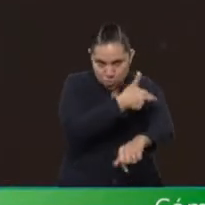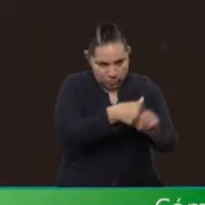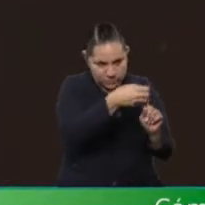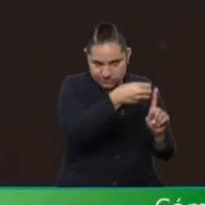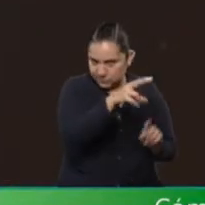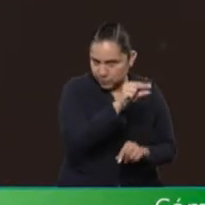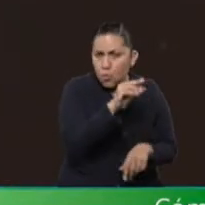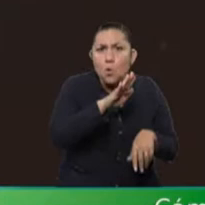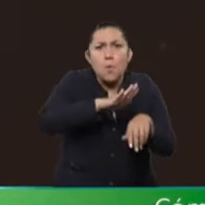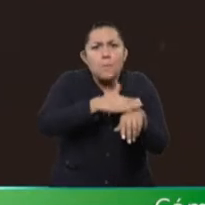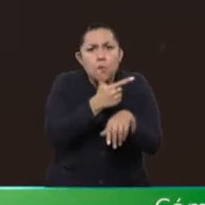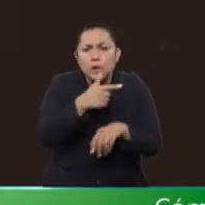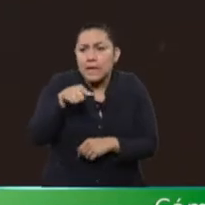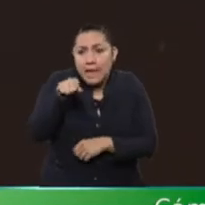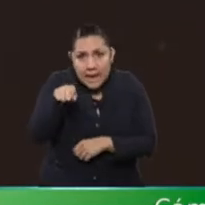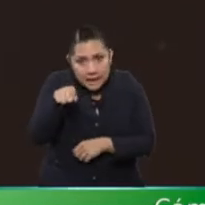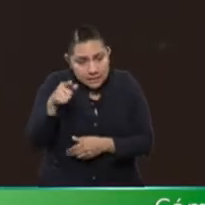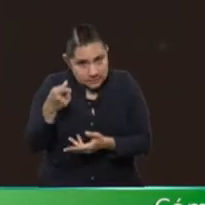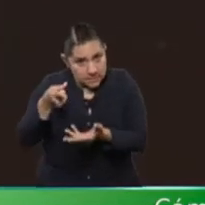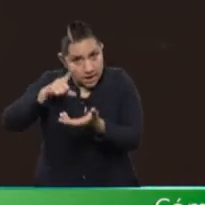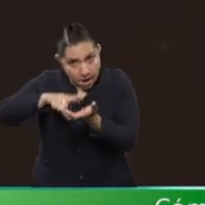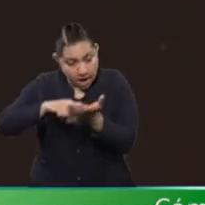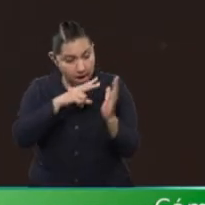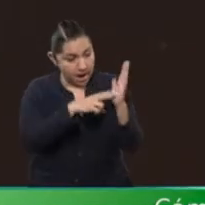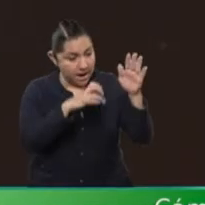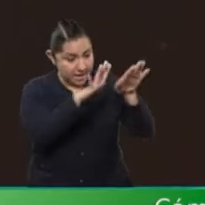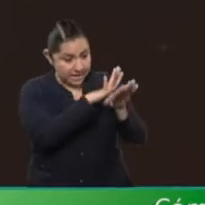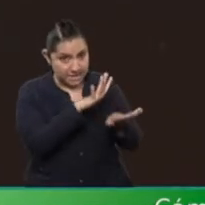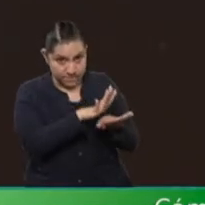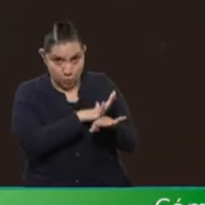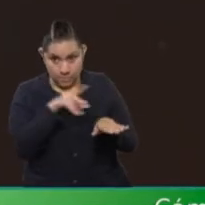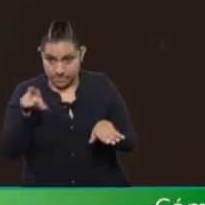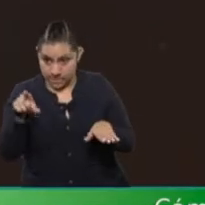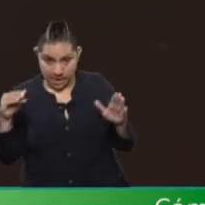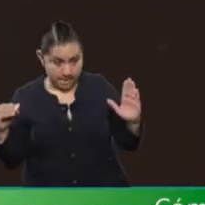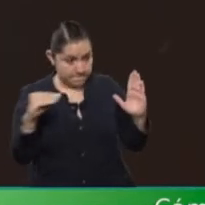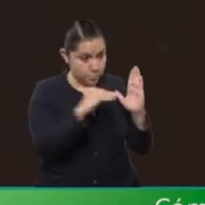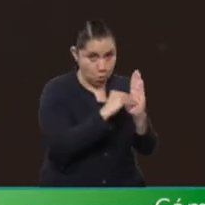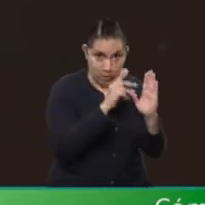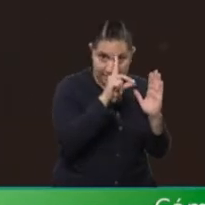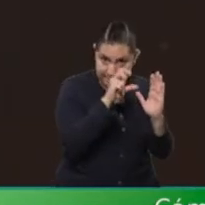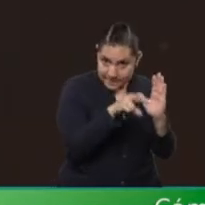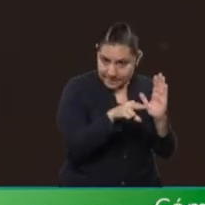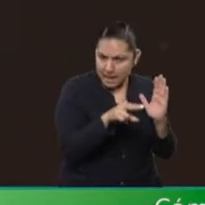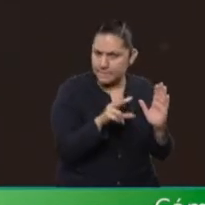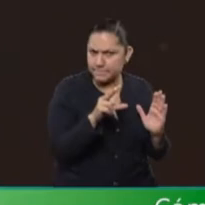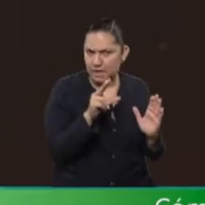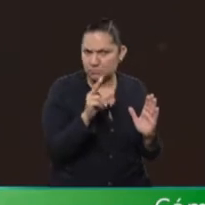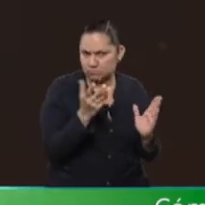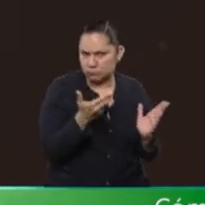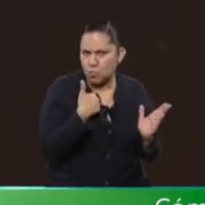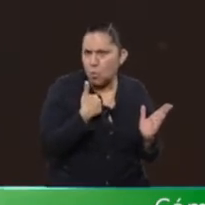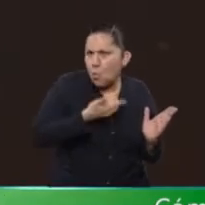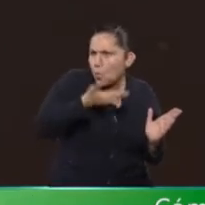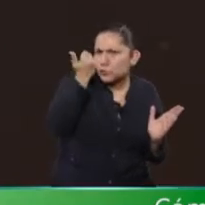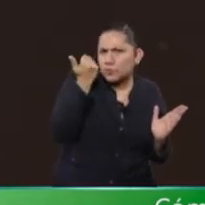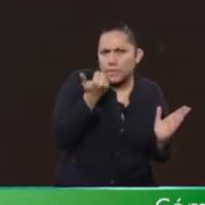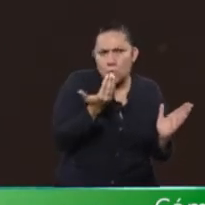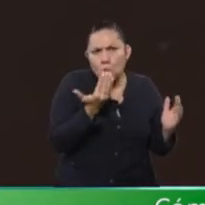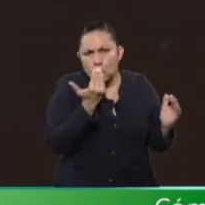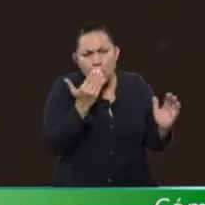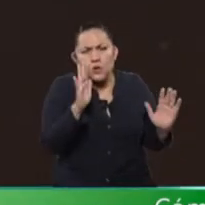no estaba en el origen de esta reforma, en el dictamen. Vamos a ir a favor, por supuesto, porque esto se